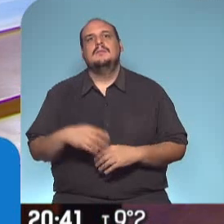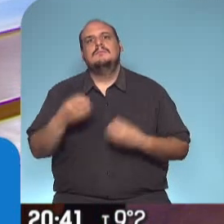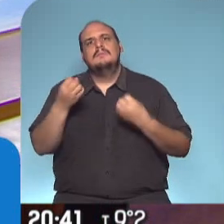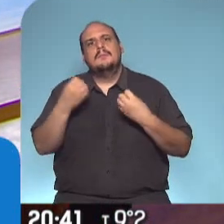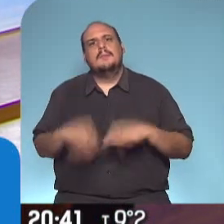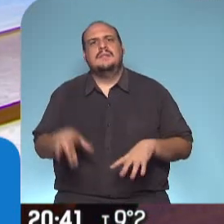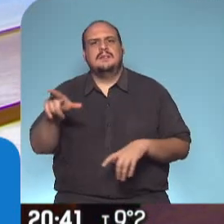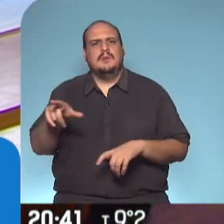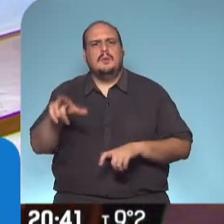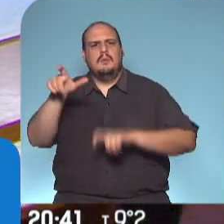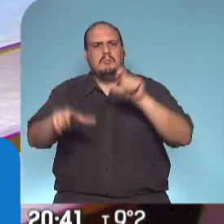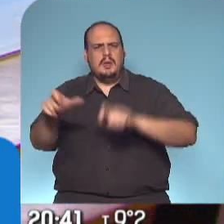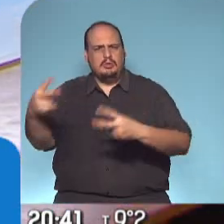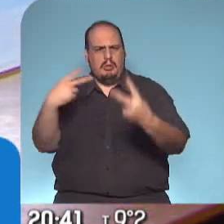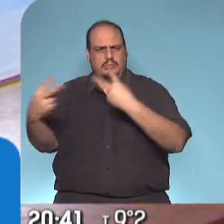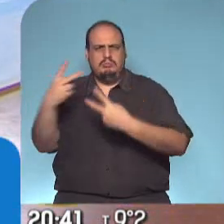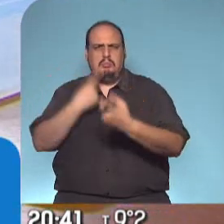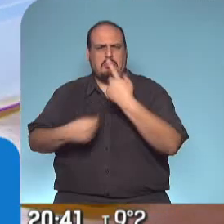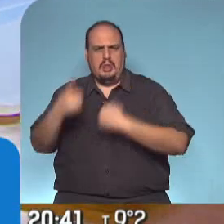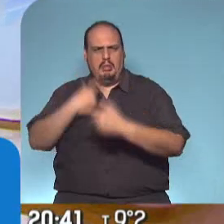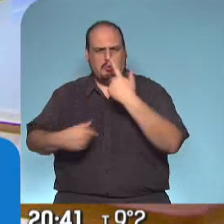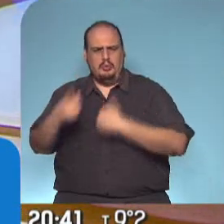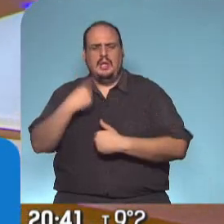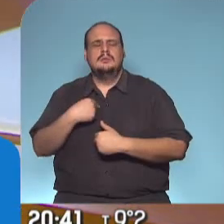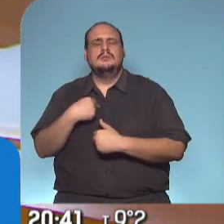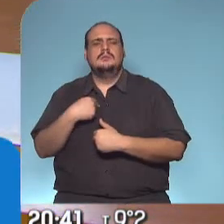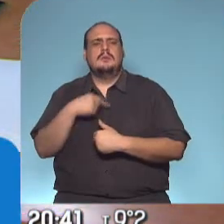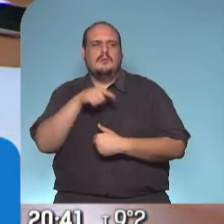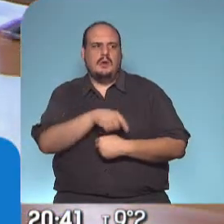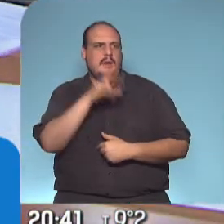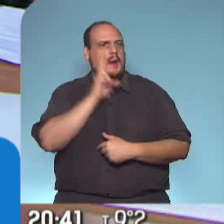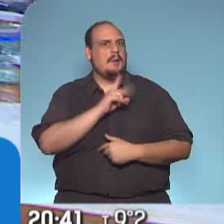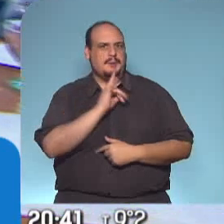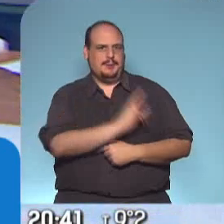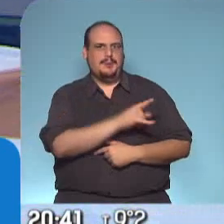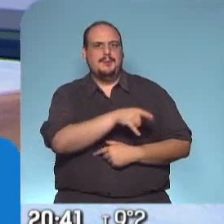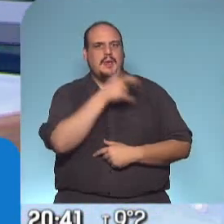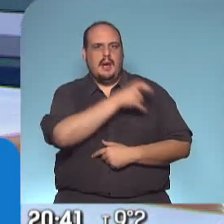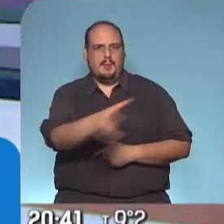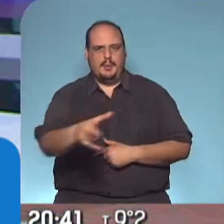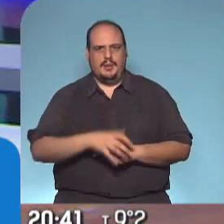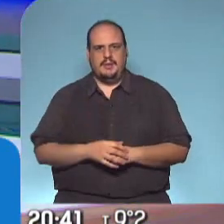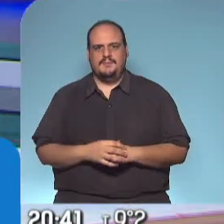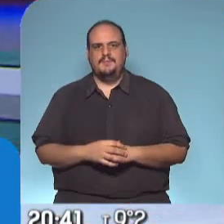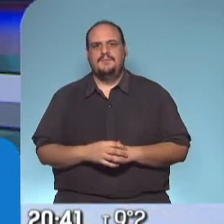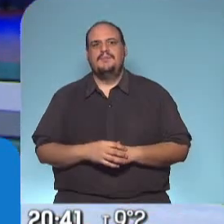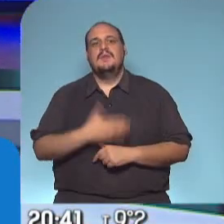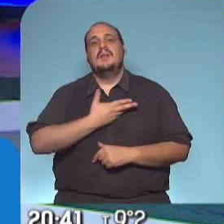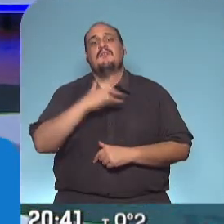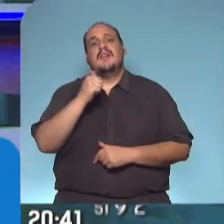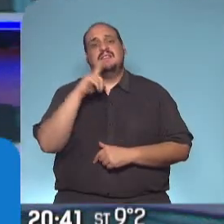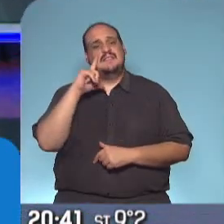las preguntas que nos han hecho llegar televidentes aquí para que María Fernanda Raberta pueda responderlas. Entre ellas, Francisca,